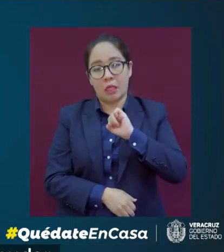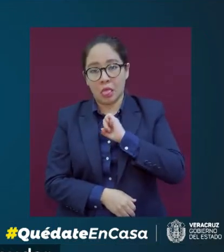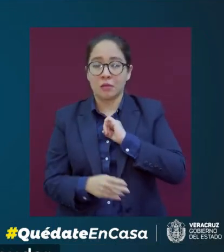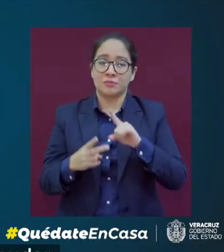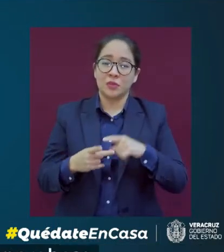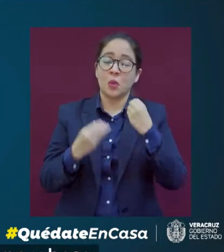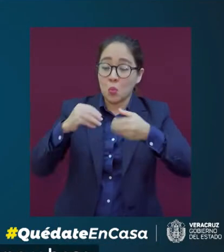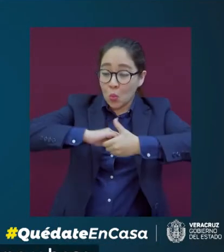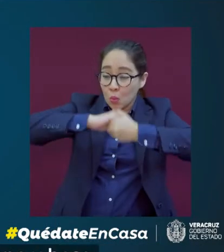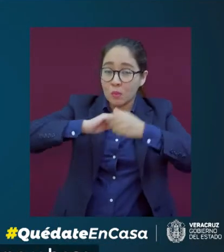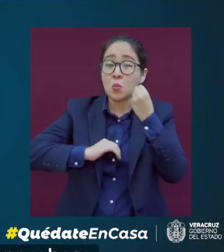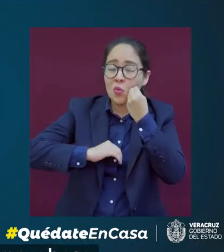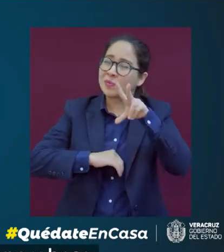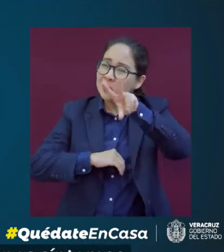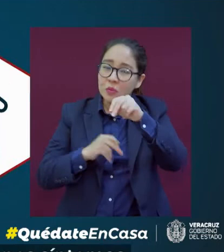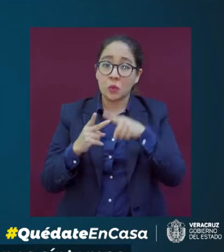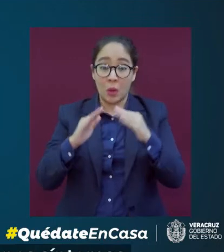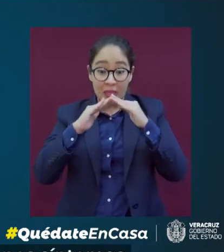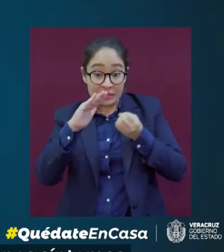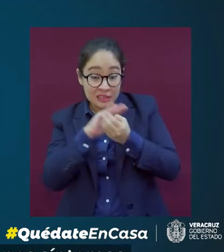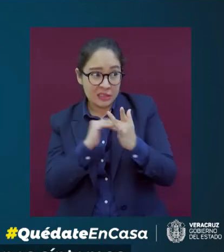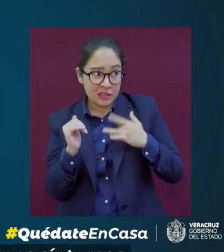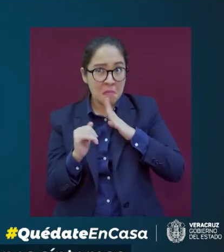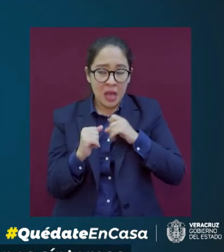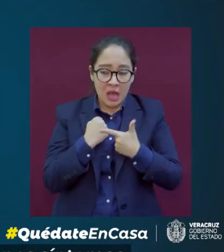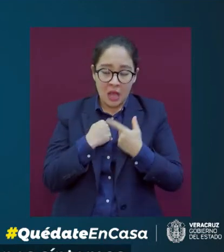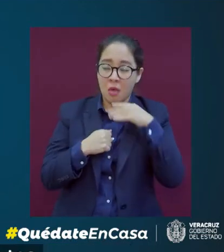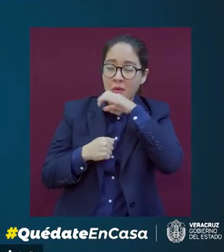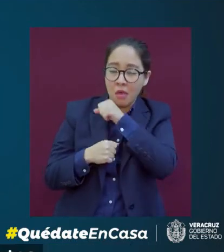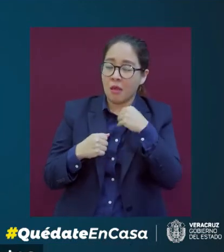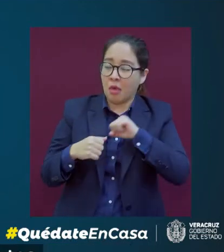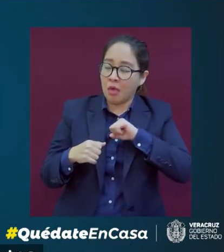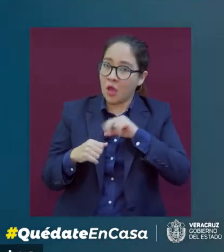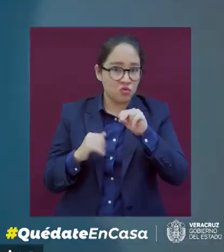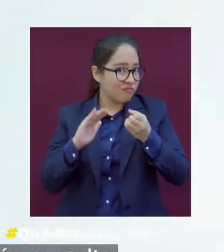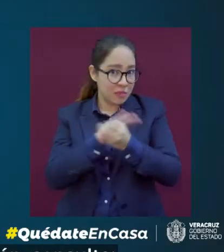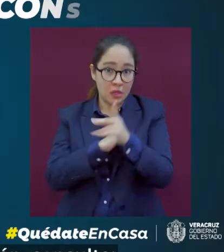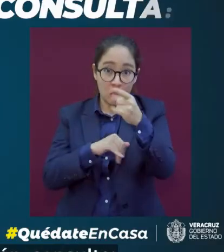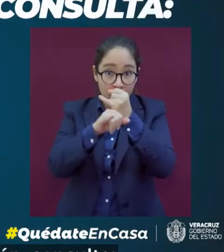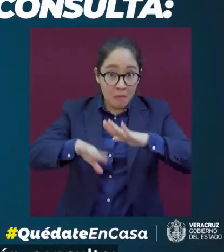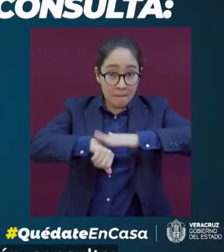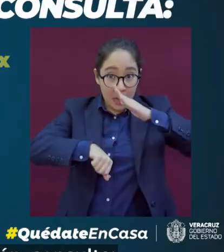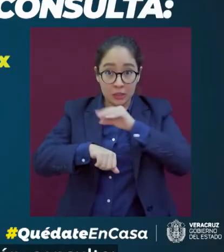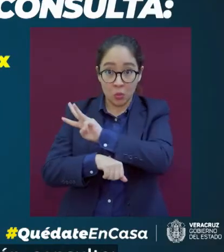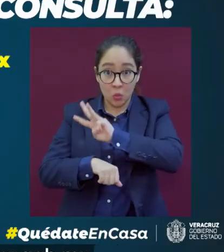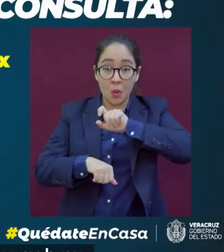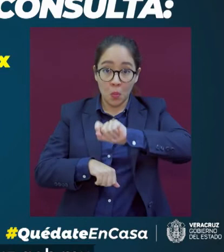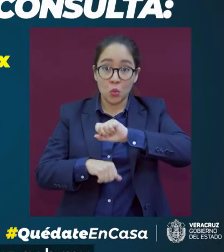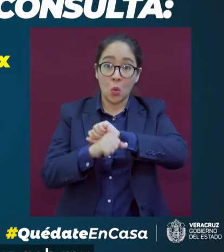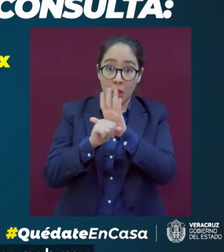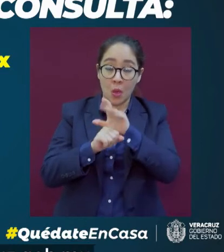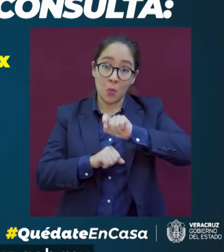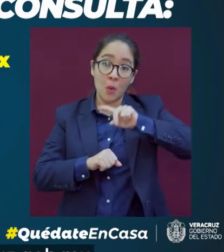toser o estornudar, evita saludos de mano y beso, evita salir de casa si tienes síntomas, como fiebre y dos. Para mayor información, consulta